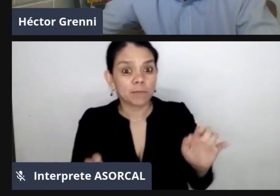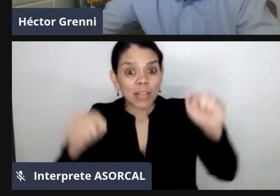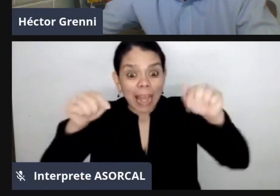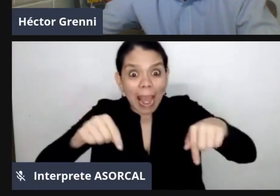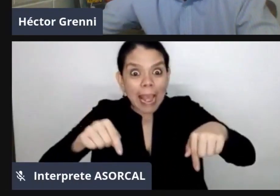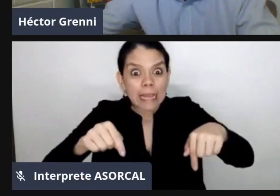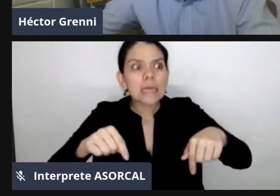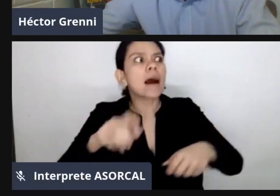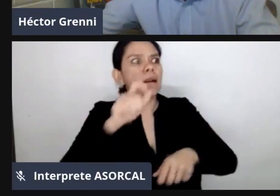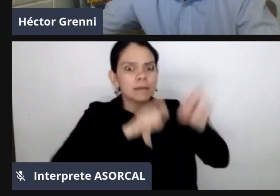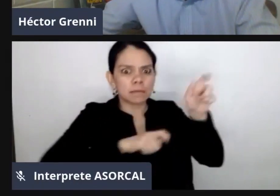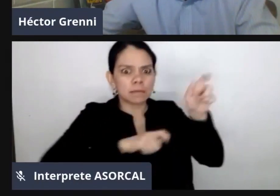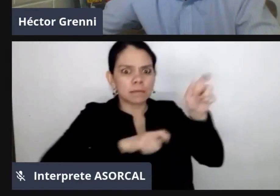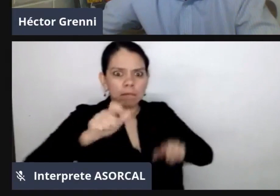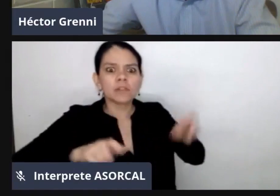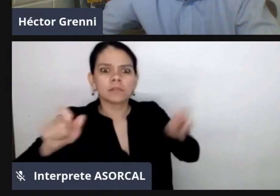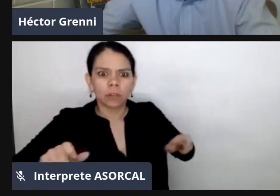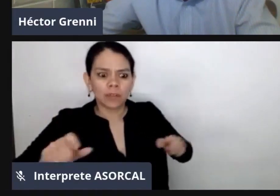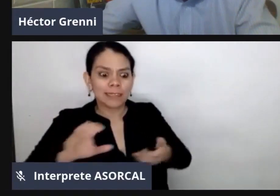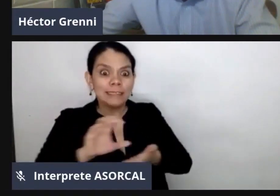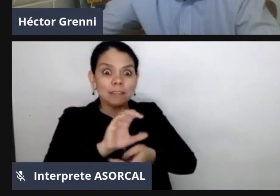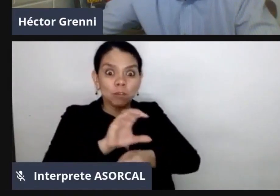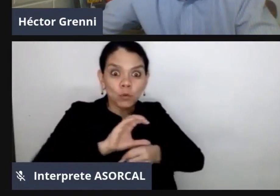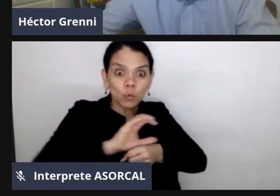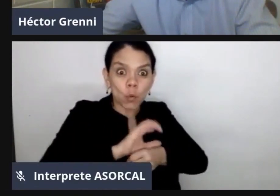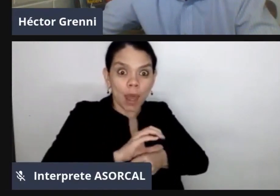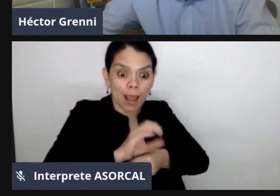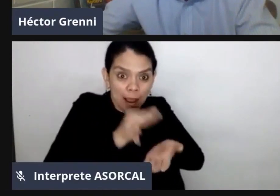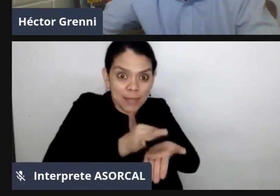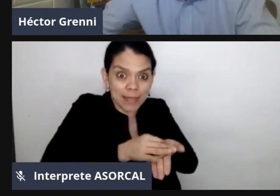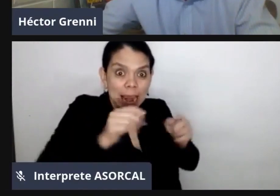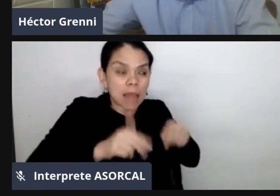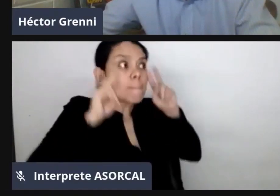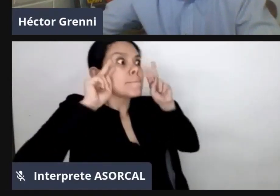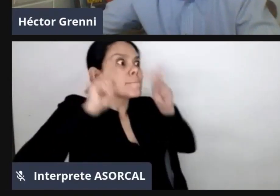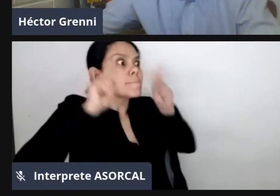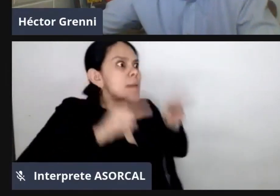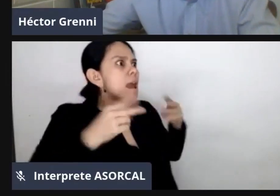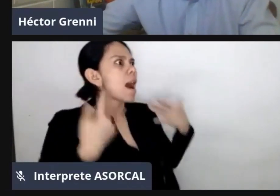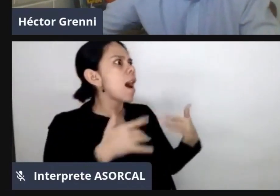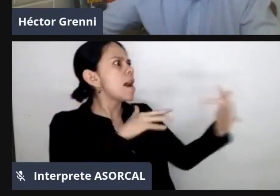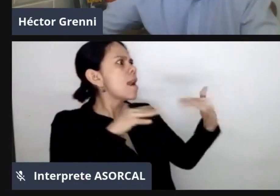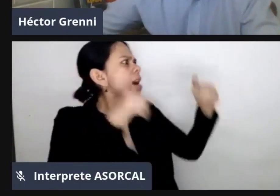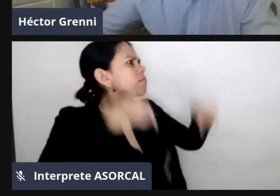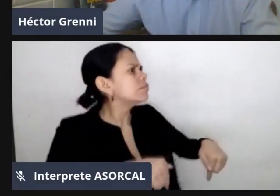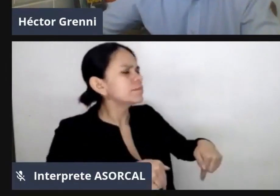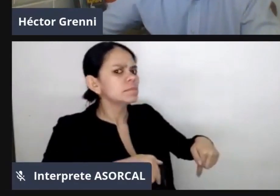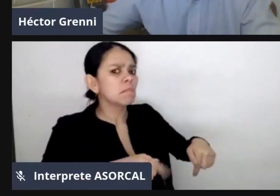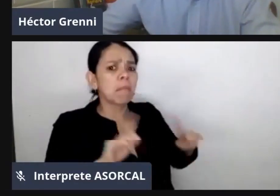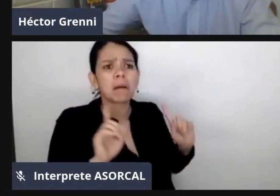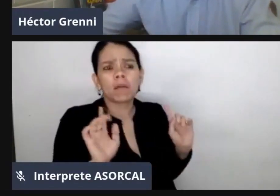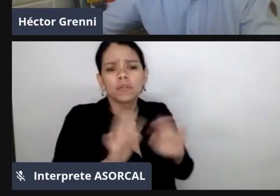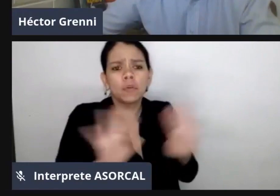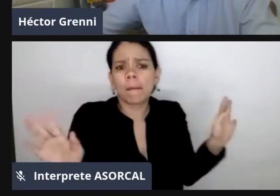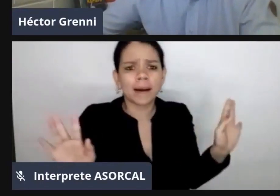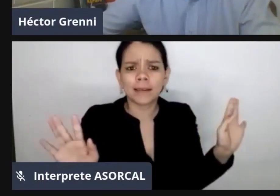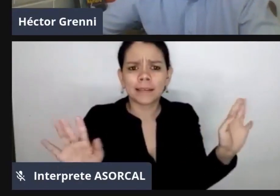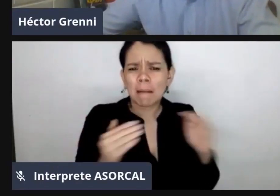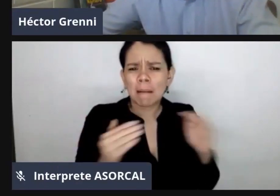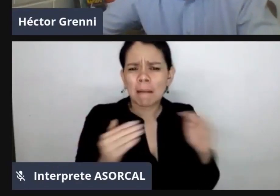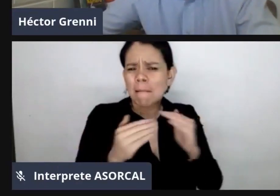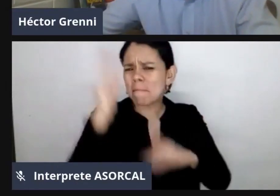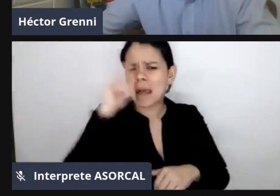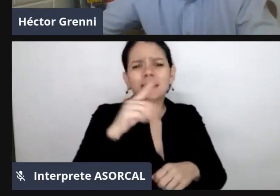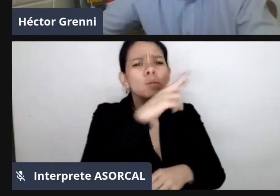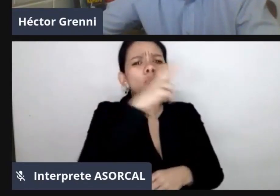de cerca. En esas 2 ofensivas se dieron algunos de las violaciones de los derechos humanos